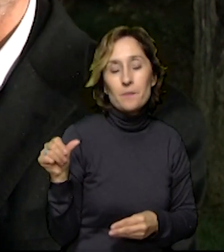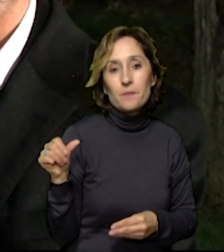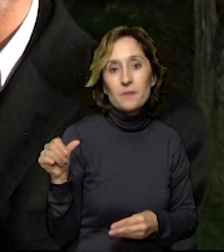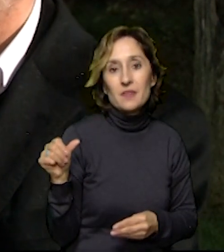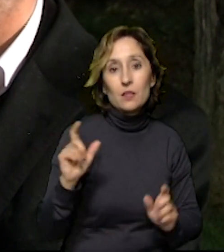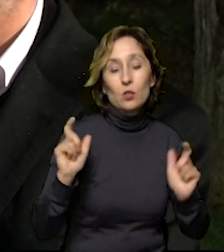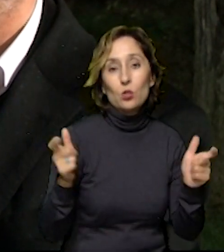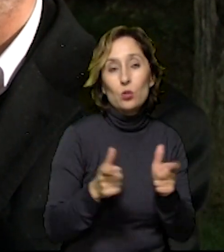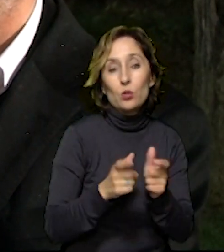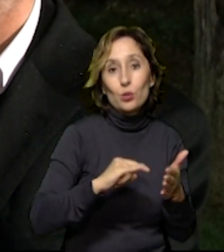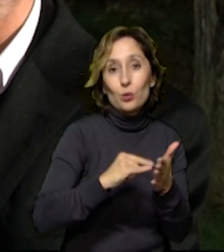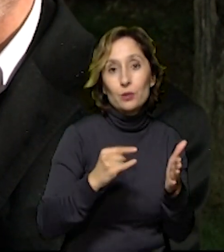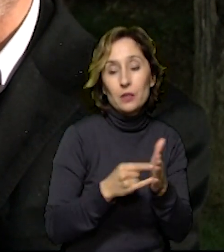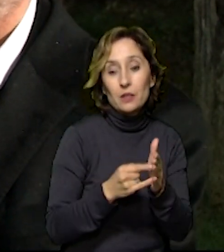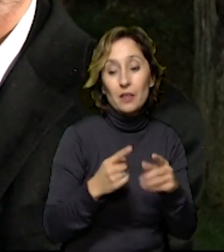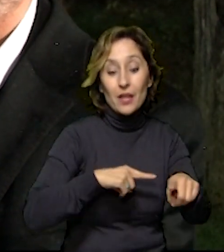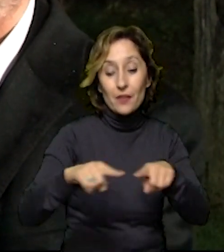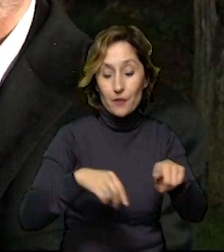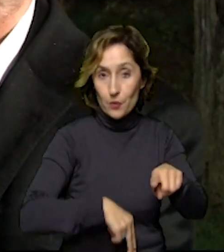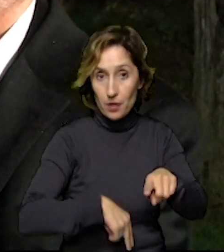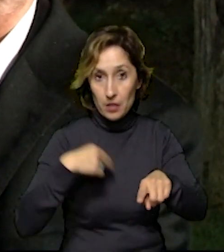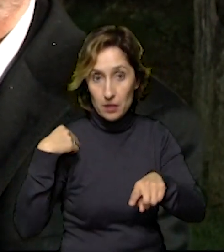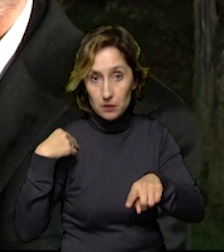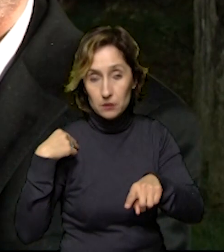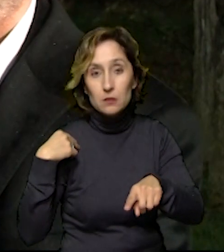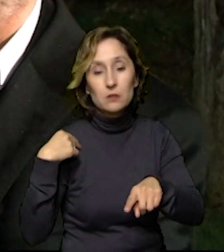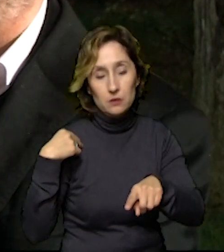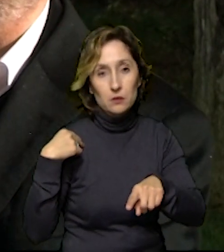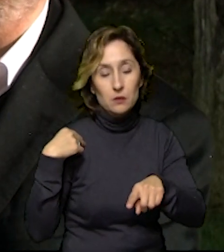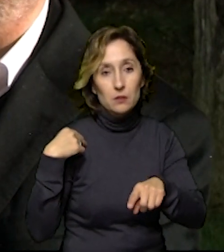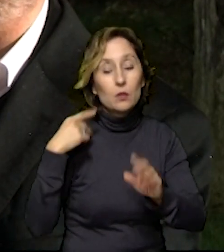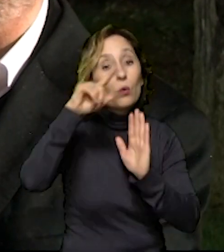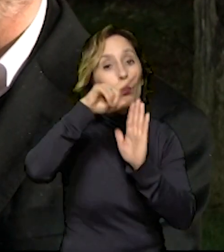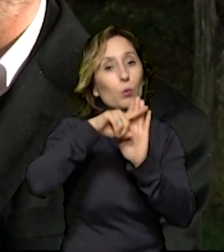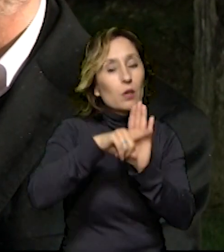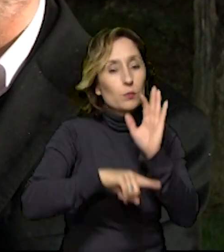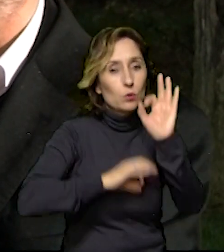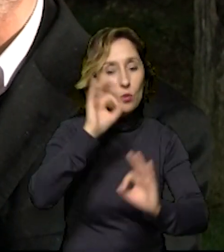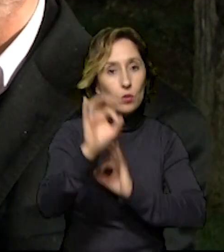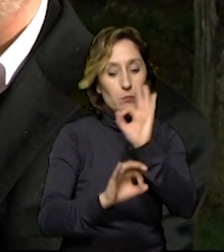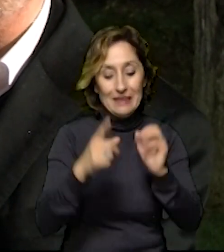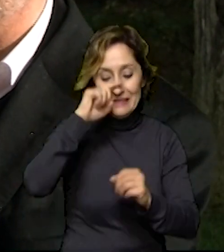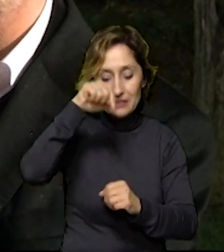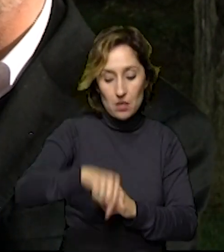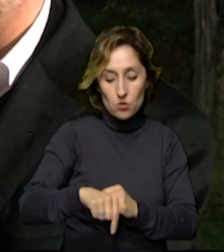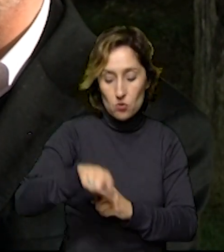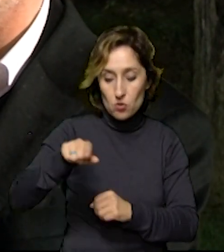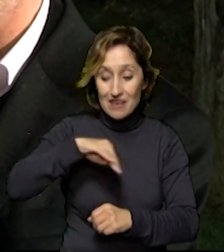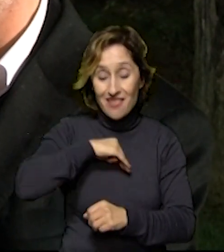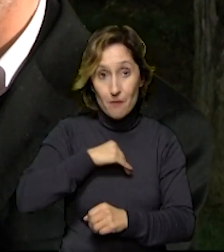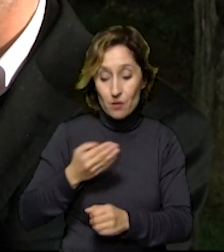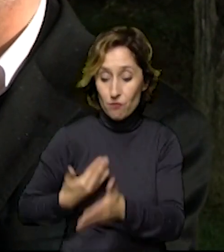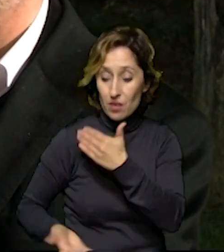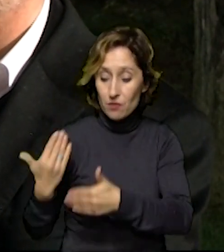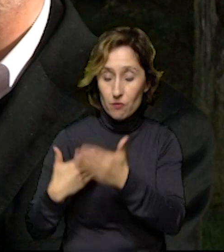reunión técnica en la Dirección General donde estamos planificando las exhumaciones para este año. Tenemos que trabajar,